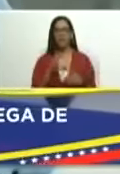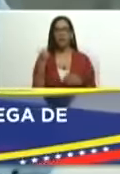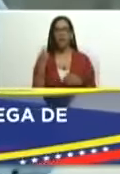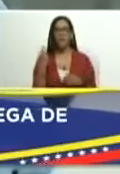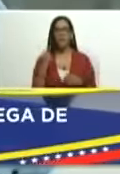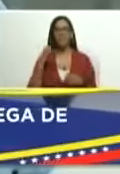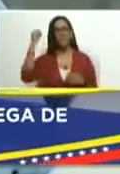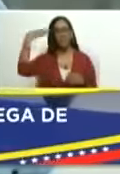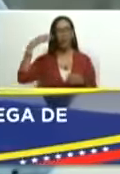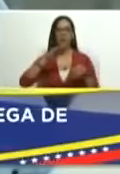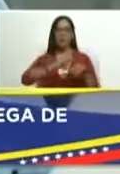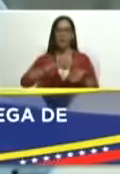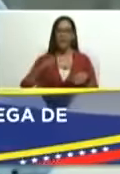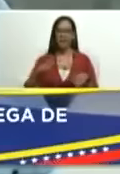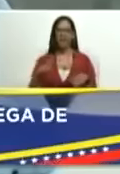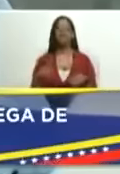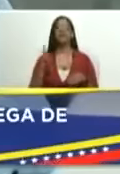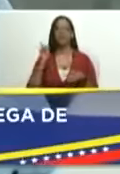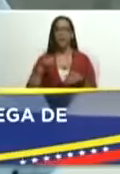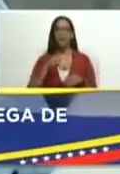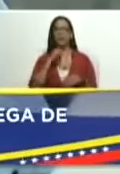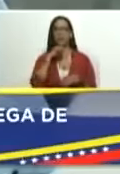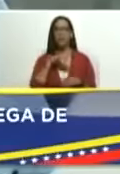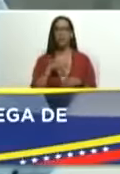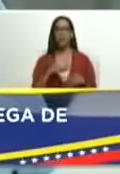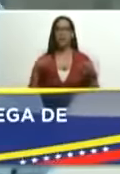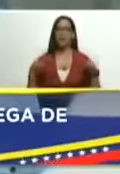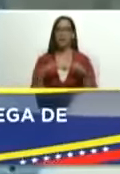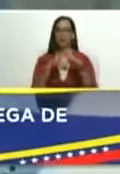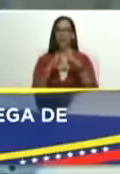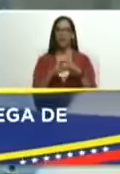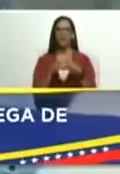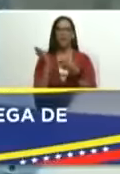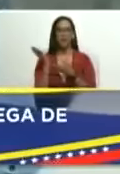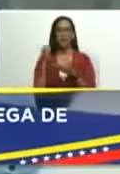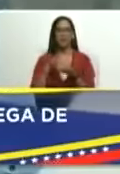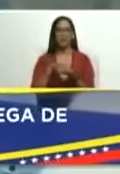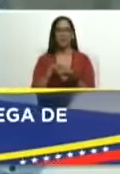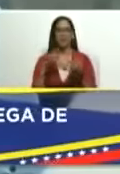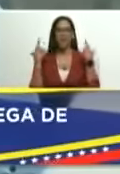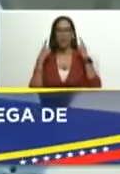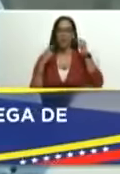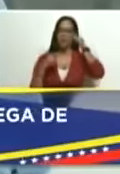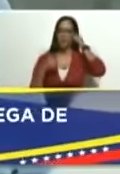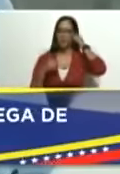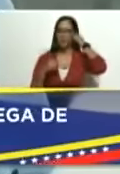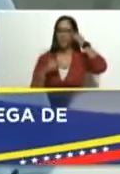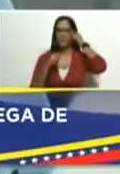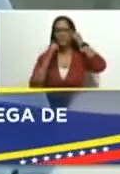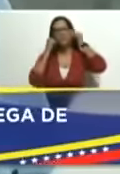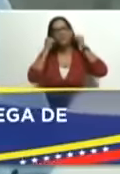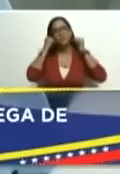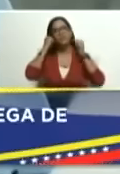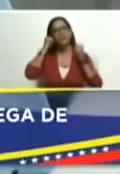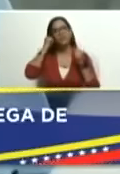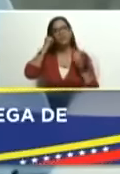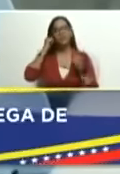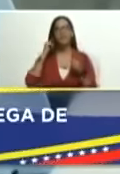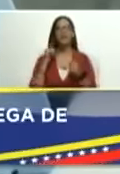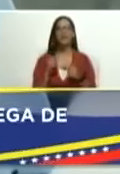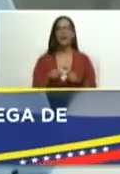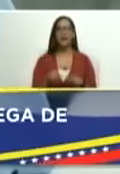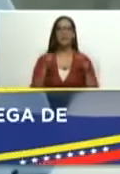es sol, playa y arena, también es historia. Y la encontramos allá en el casco histórico de La Guaira. Allá vemos, allá